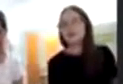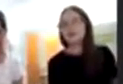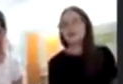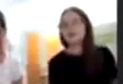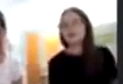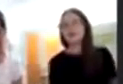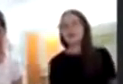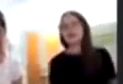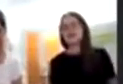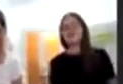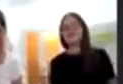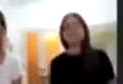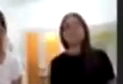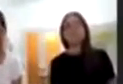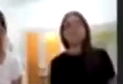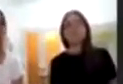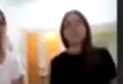la educación y en la naturaleza.